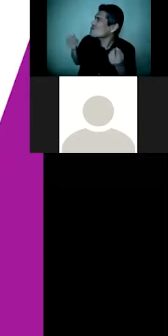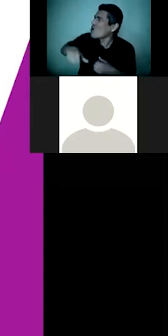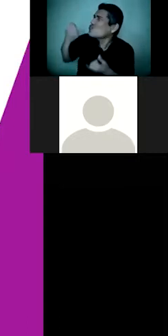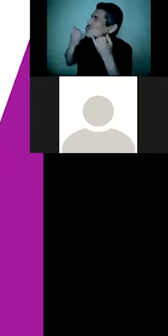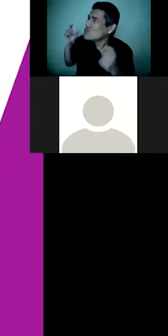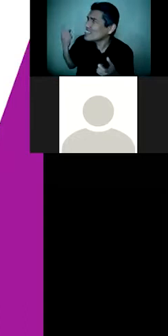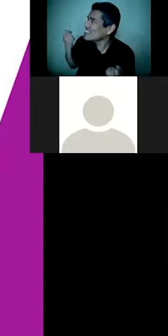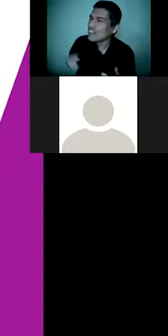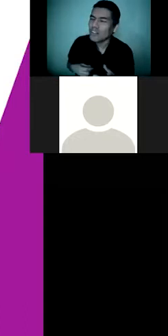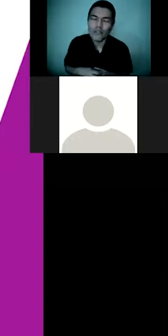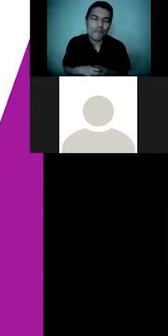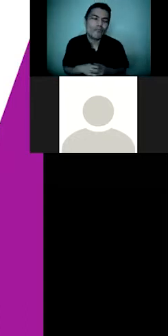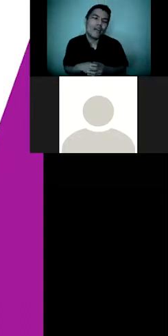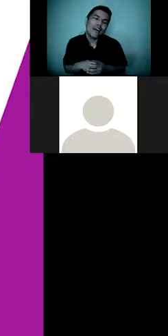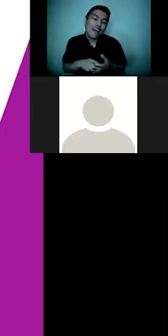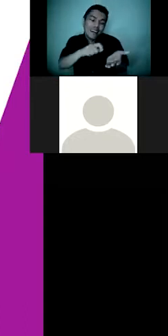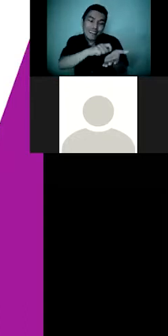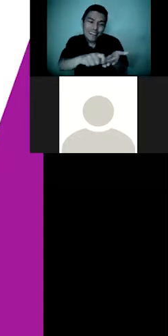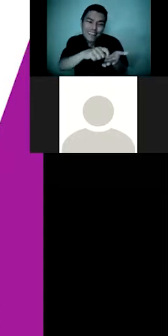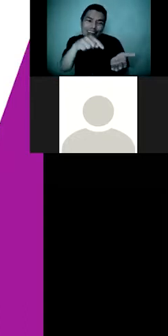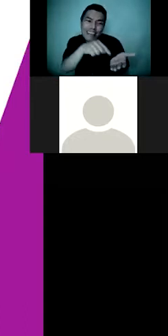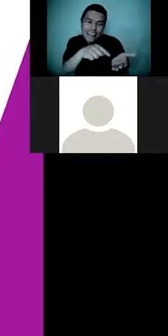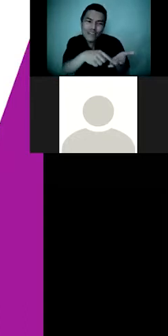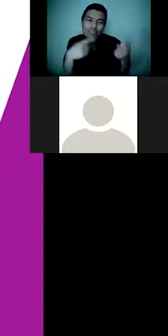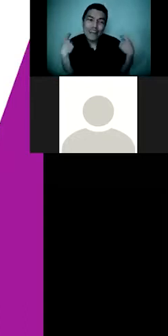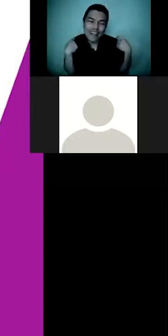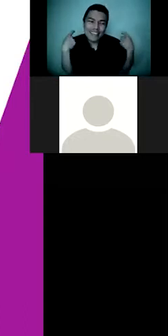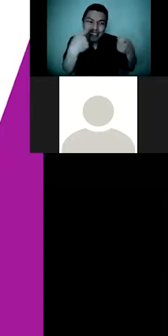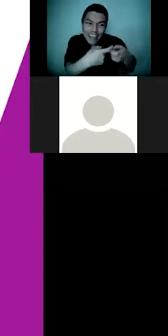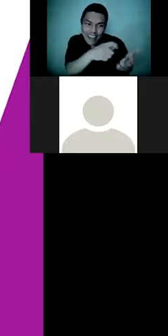La mamá no entendía nada, no entendía. ¿Cómo? No entiendo, no entiendo.